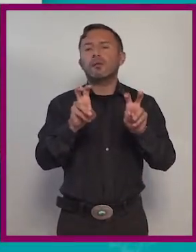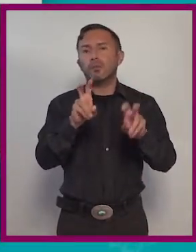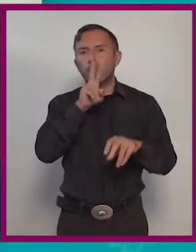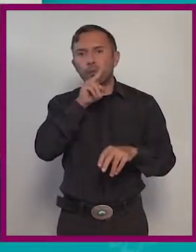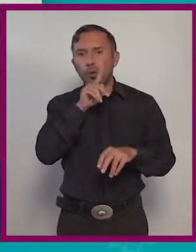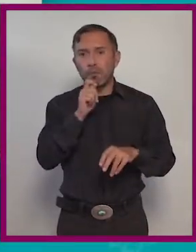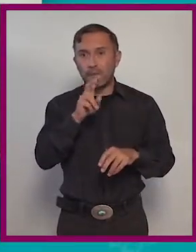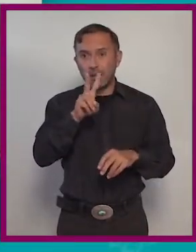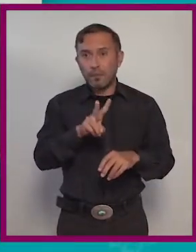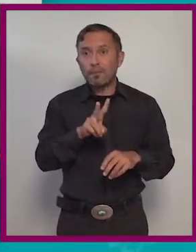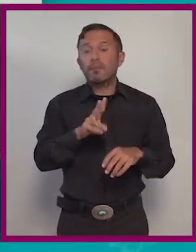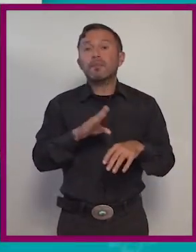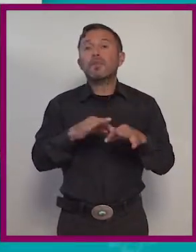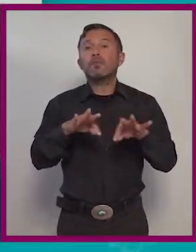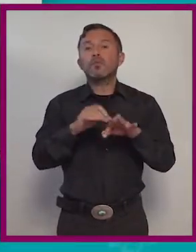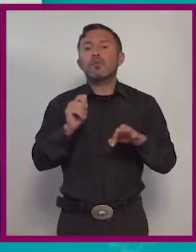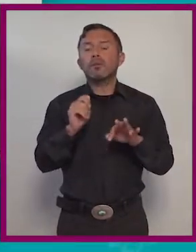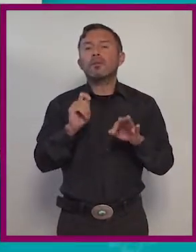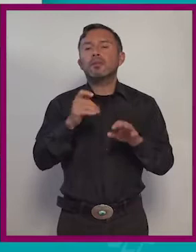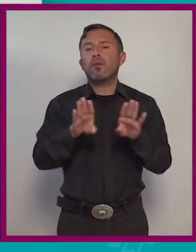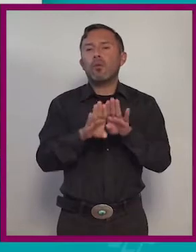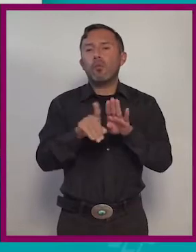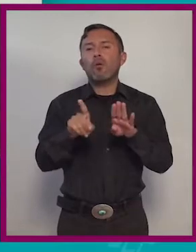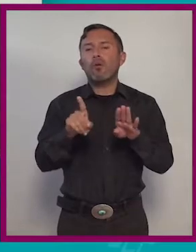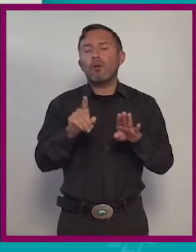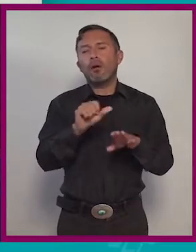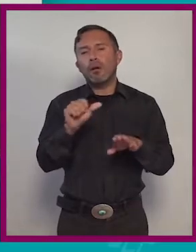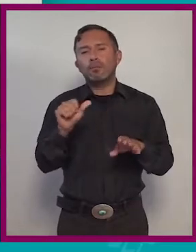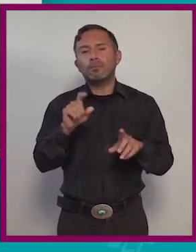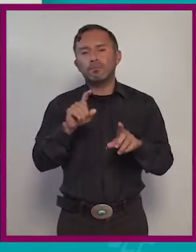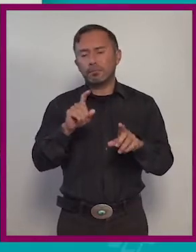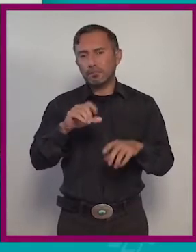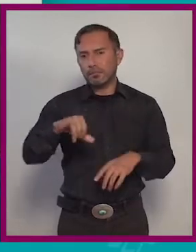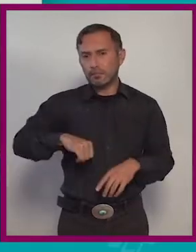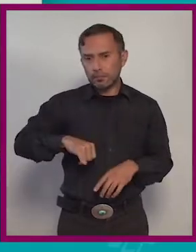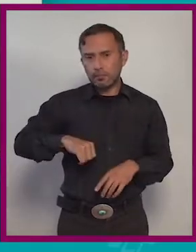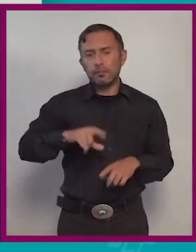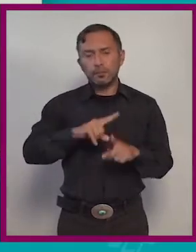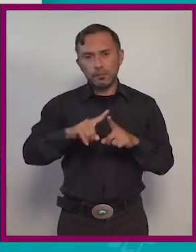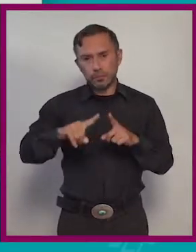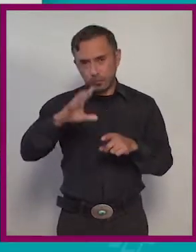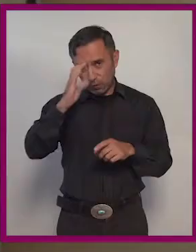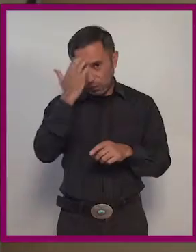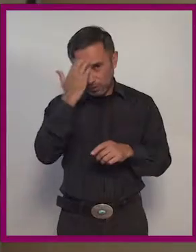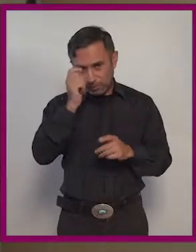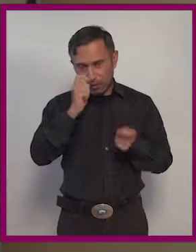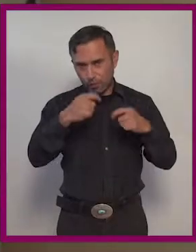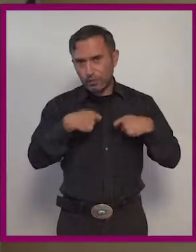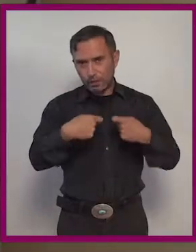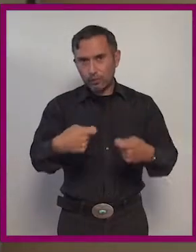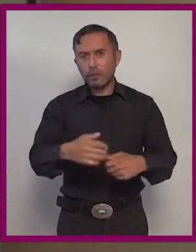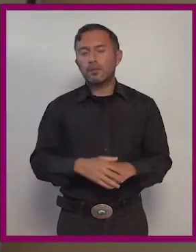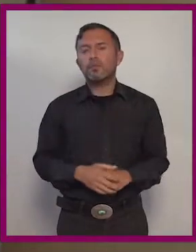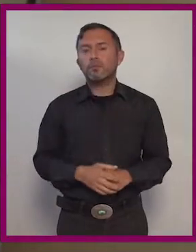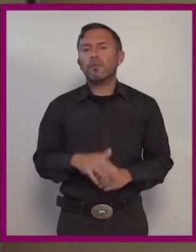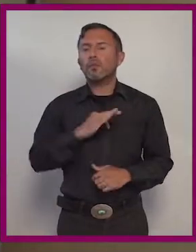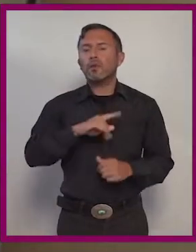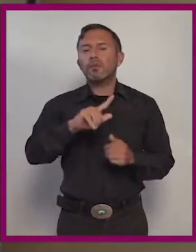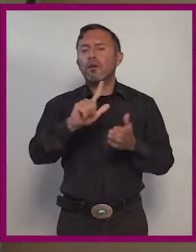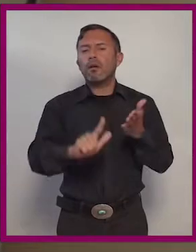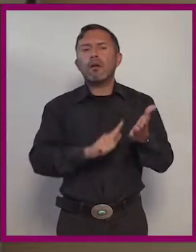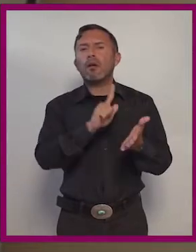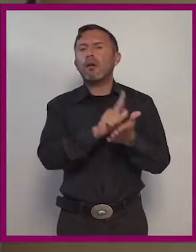Y finalmente, pues hay un interés por el desarrollo local sostenible que ofrecen los conocimientos tradicionales. ¿Qué implicaciones